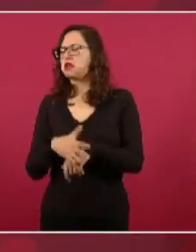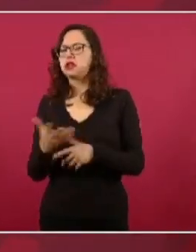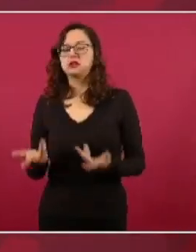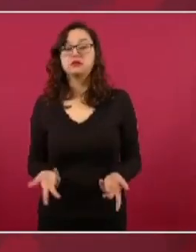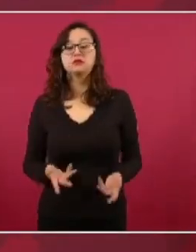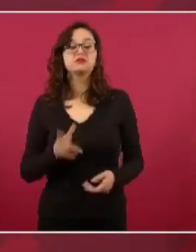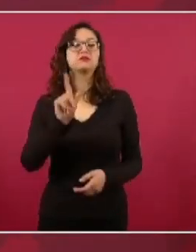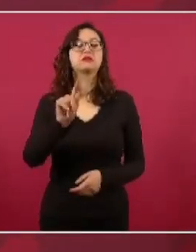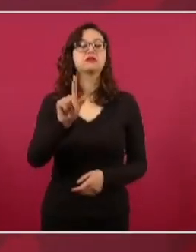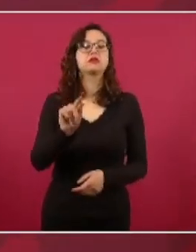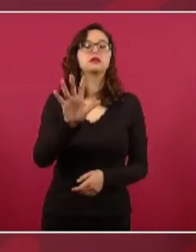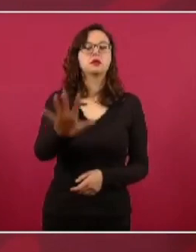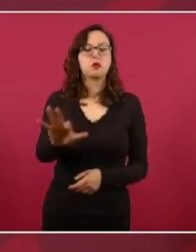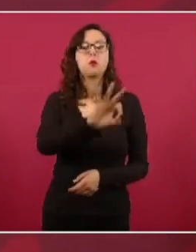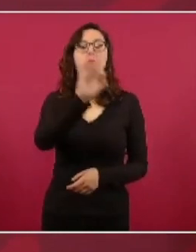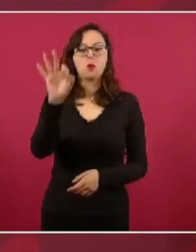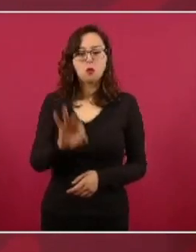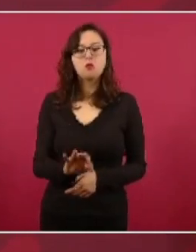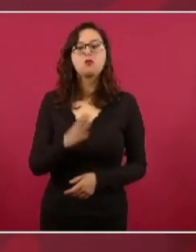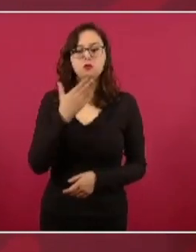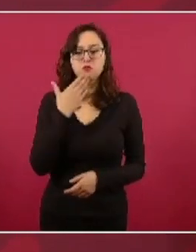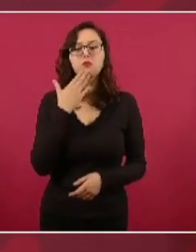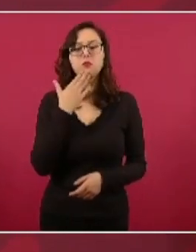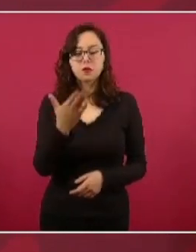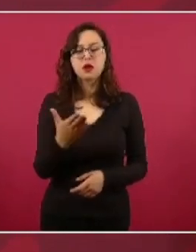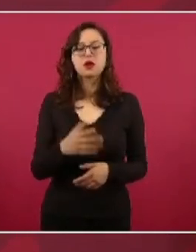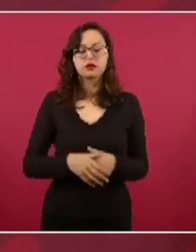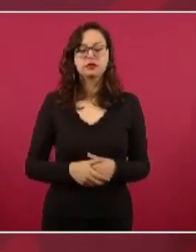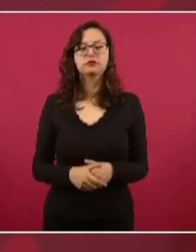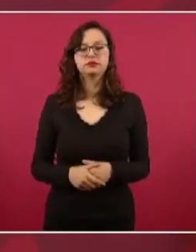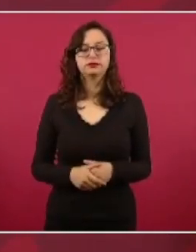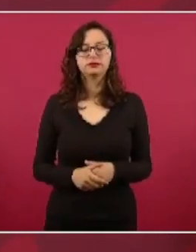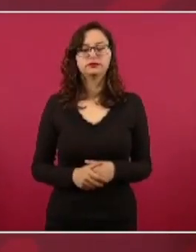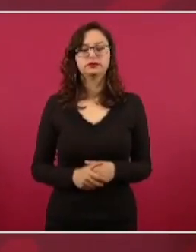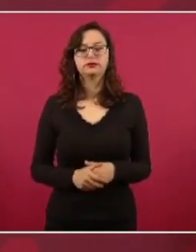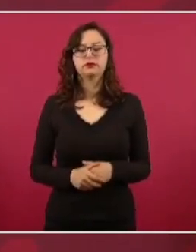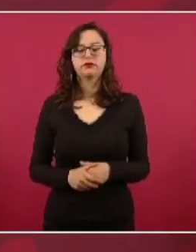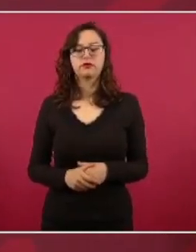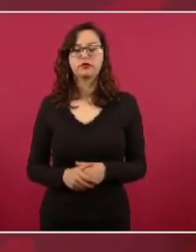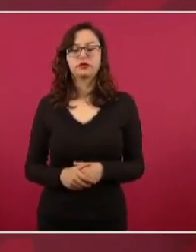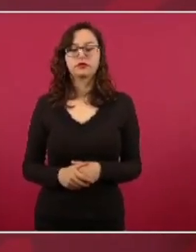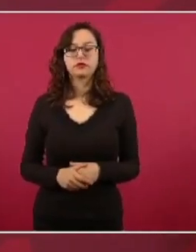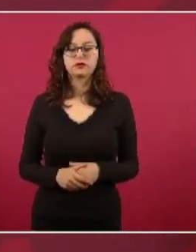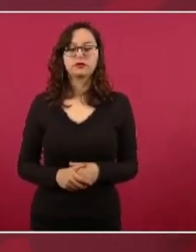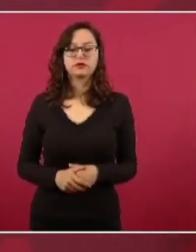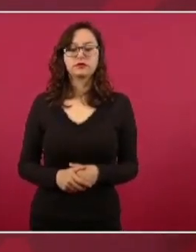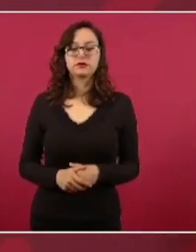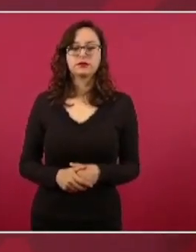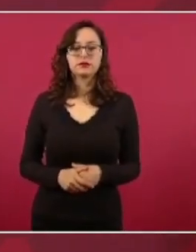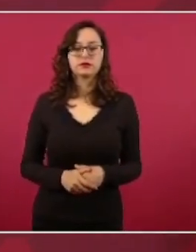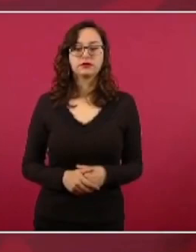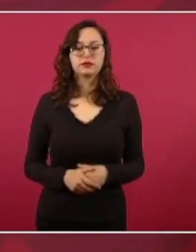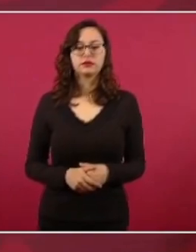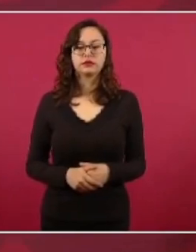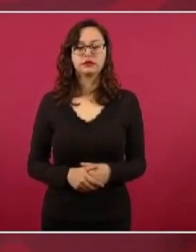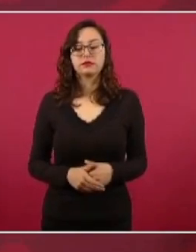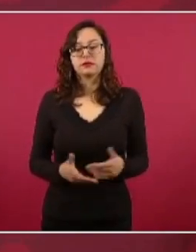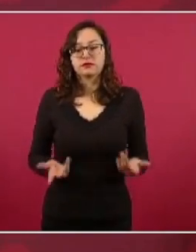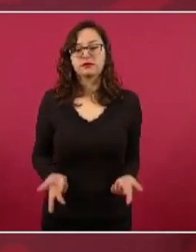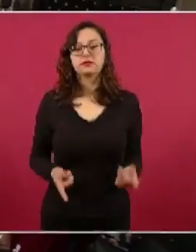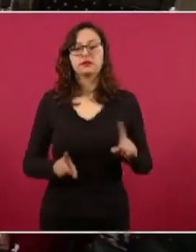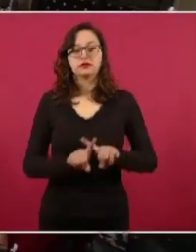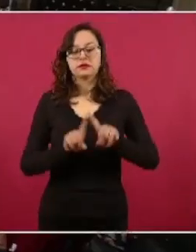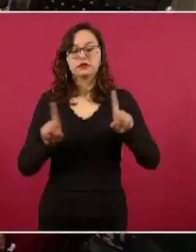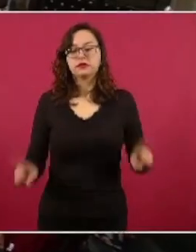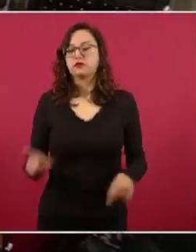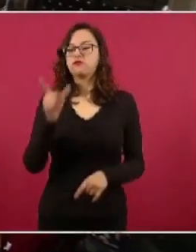aceptación por encima de la calificación de las policías estatales y